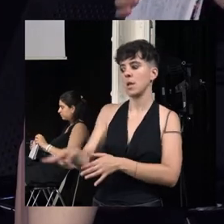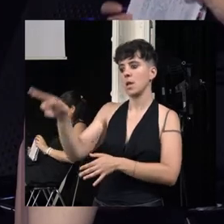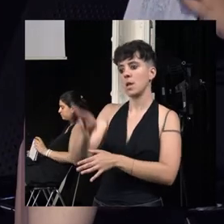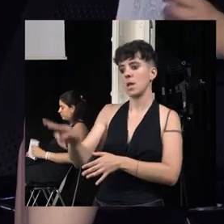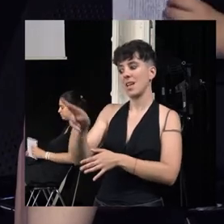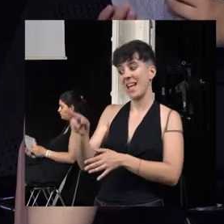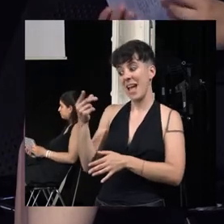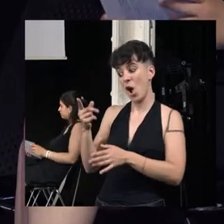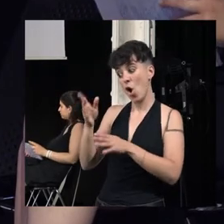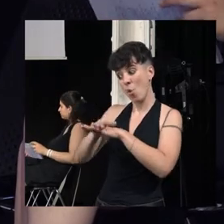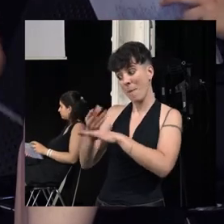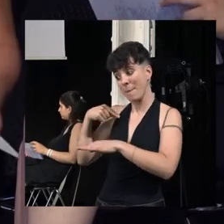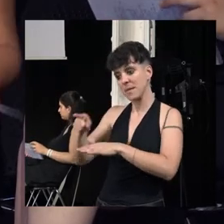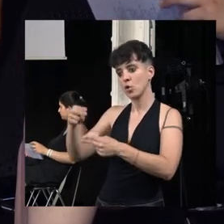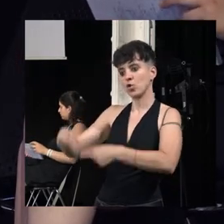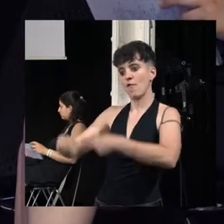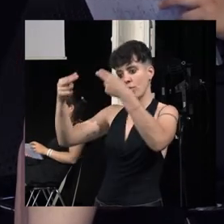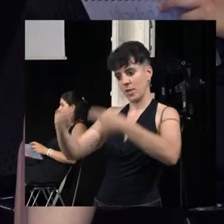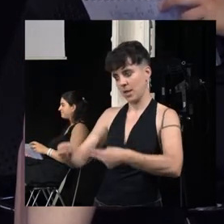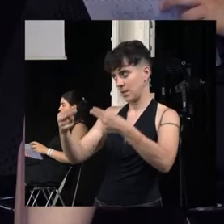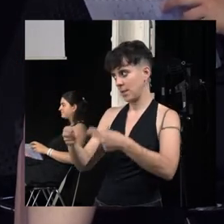¿no? Entonces aquí voy a citar al Mickey,